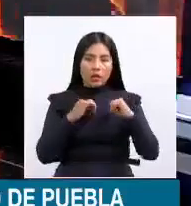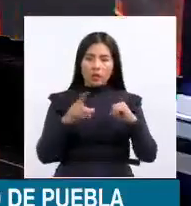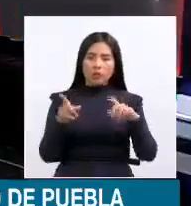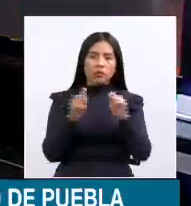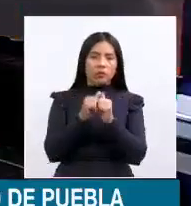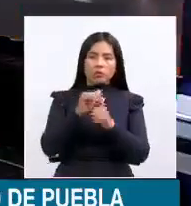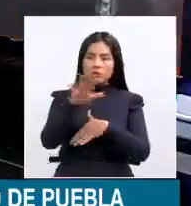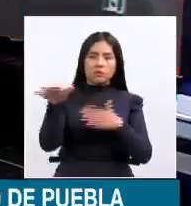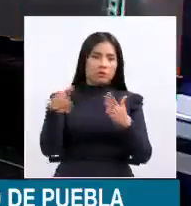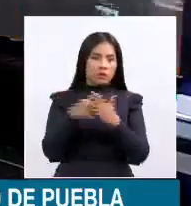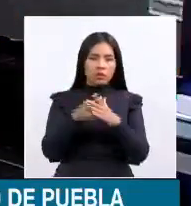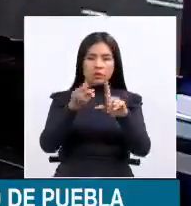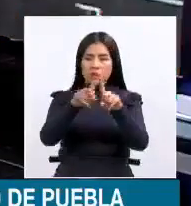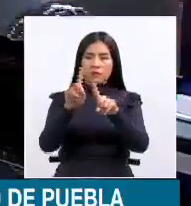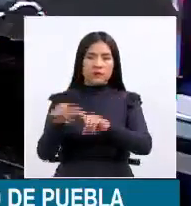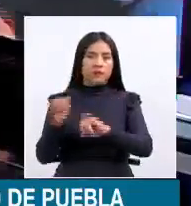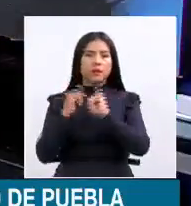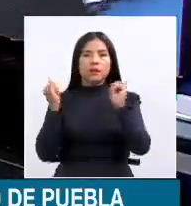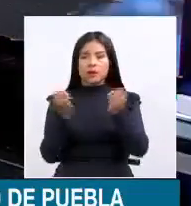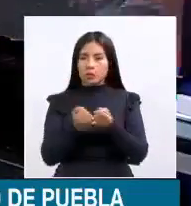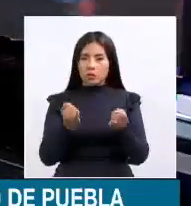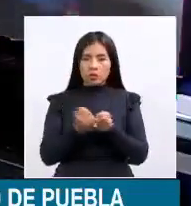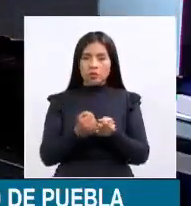operan. Muchas veces